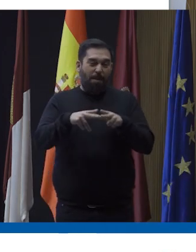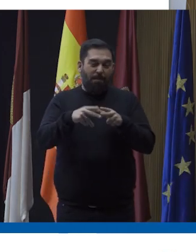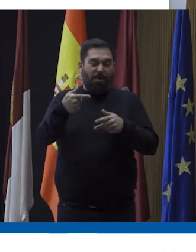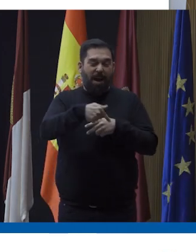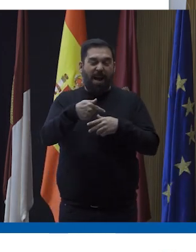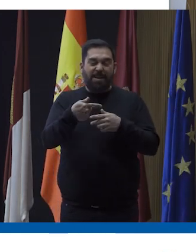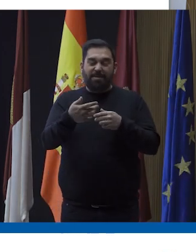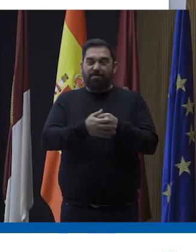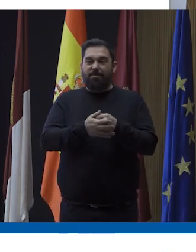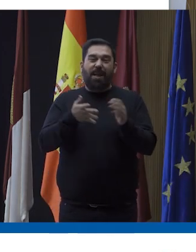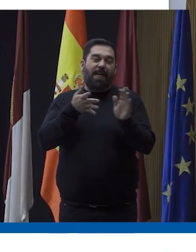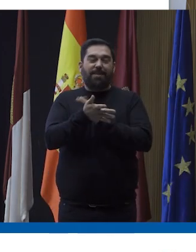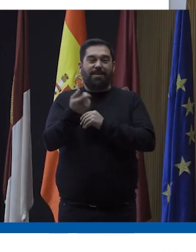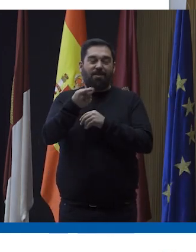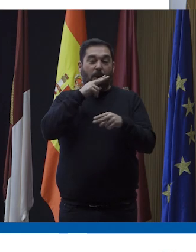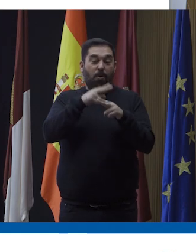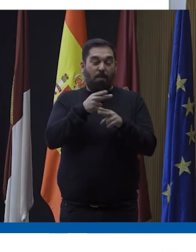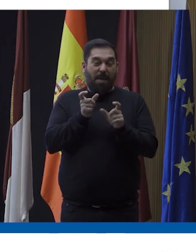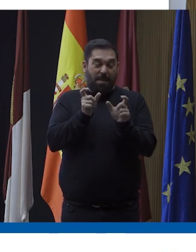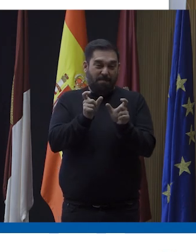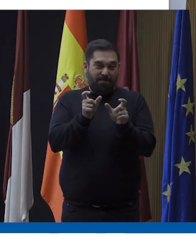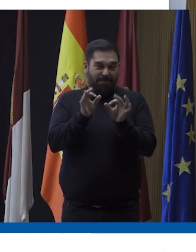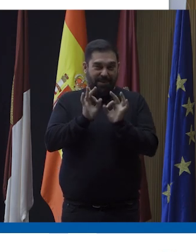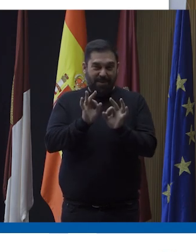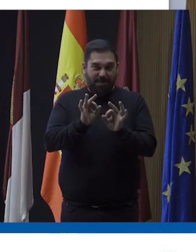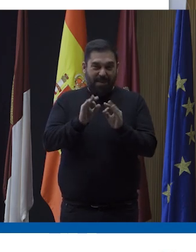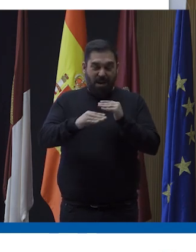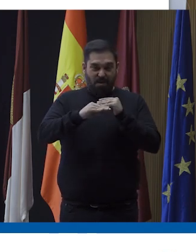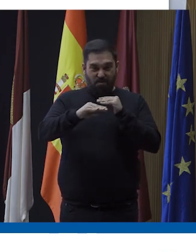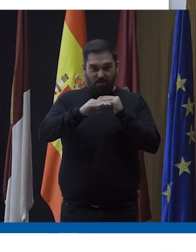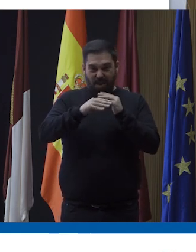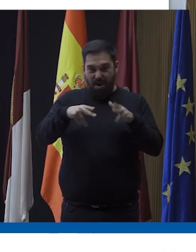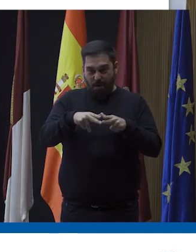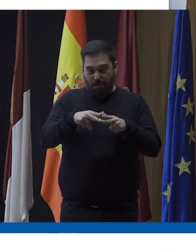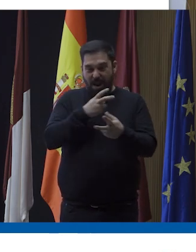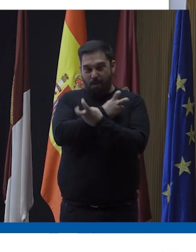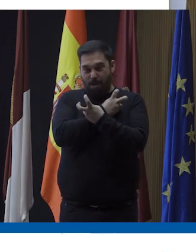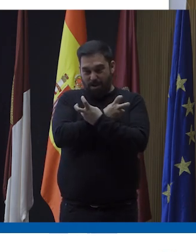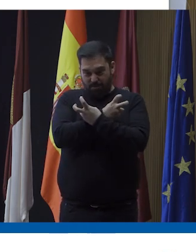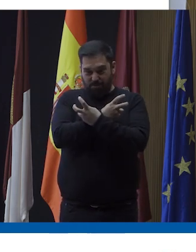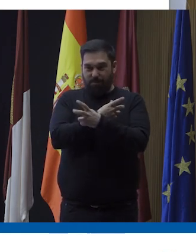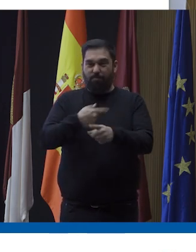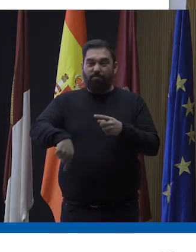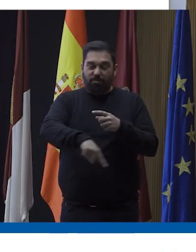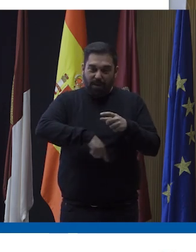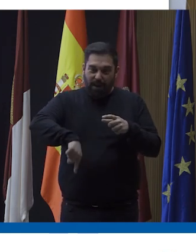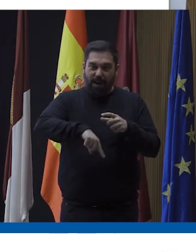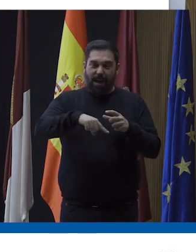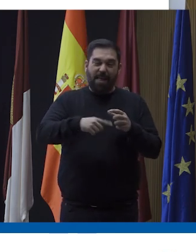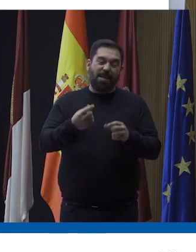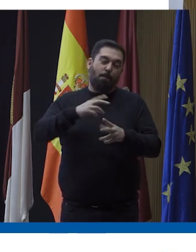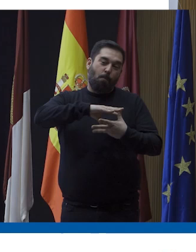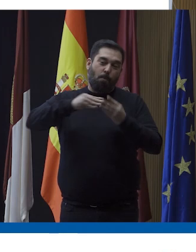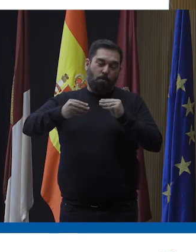como indica su nombre, su propio nombre, ¿vale? El suelo de la pelvis, que funciona como si fuera el diafragma, ¿vale? Pero está